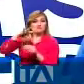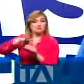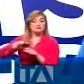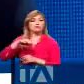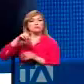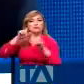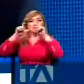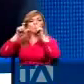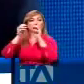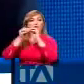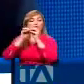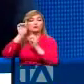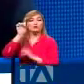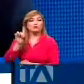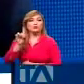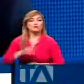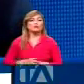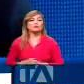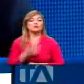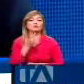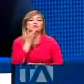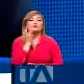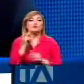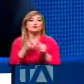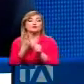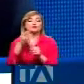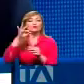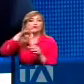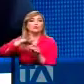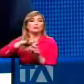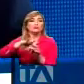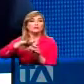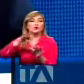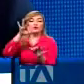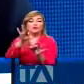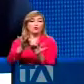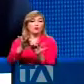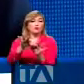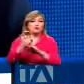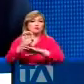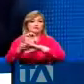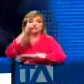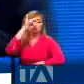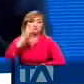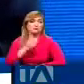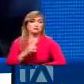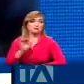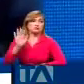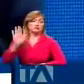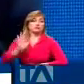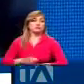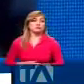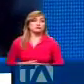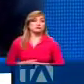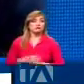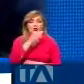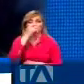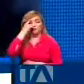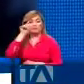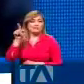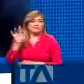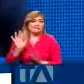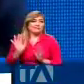Arauz dijo: nosotros preferimos participar en segunda vuelta con quien el pueblo ecuatoriano haya decidido. Sí, yo no voy a hablar a nombre de Rafael